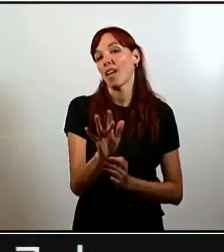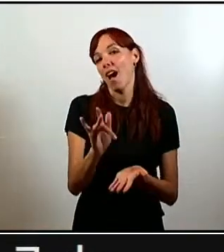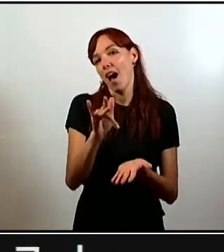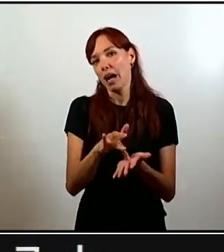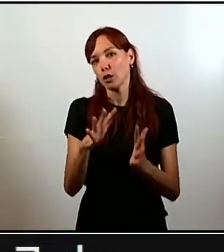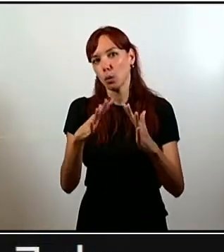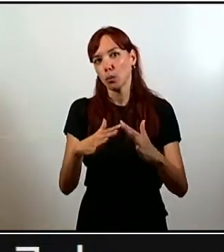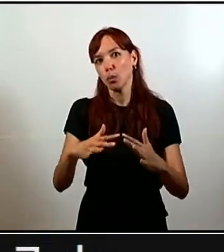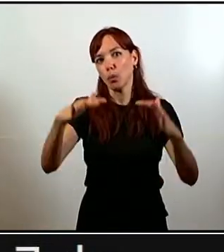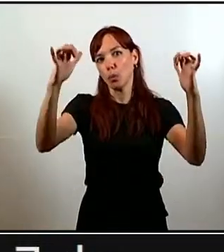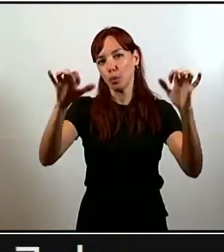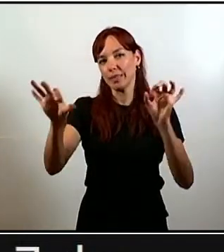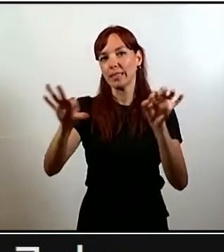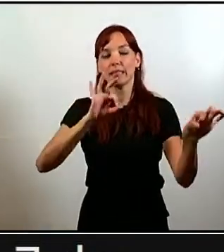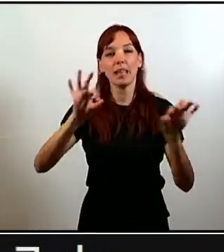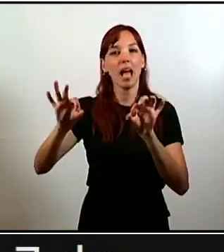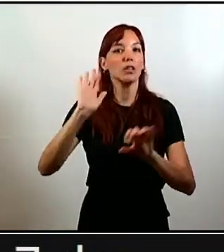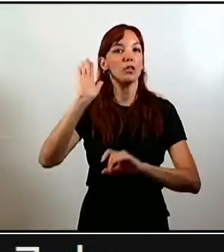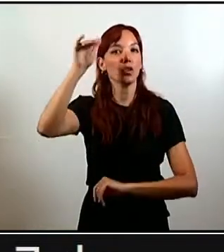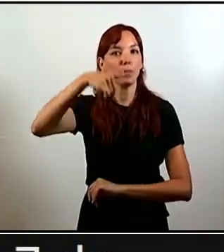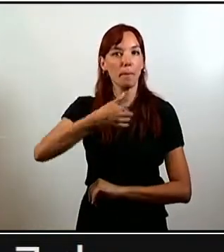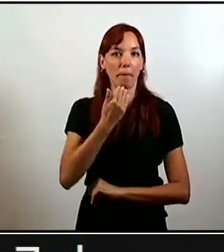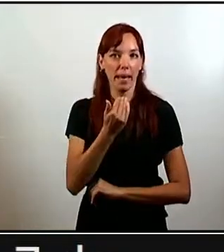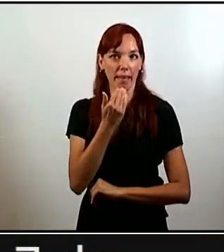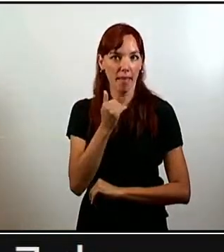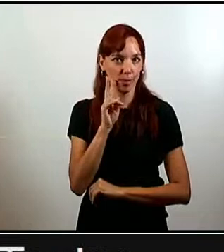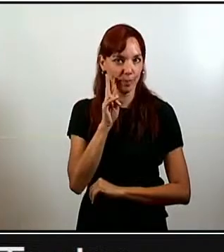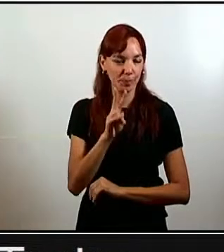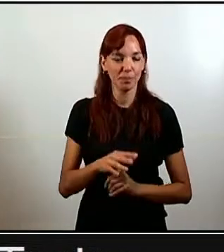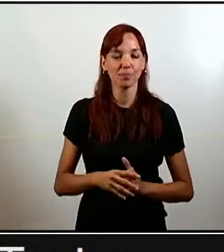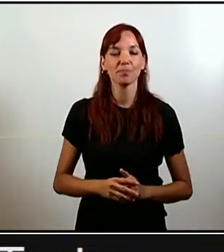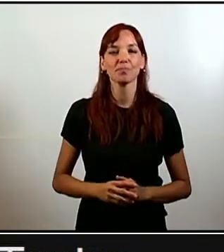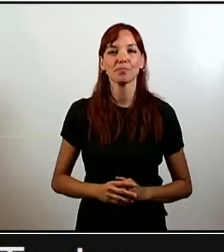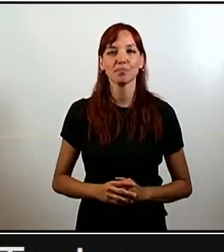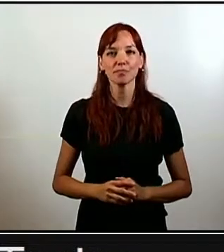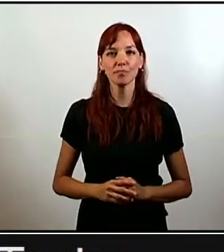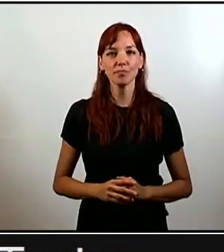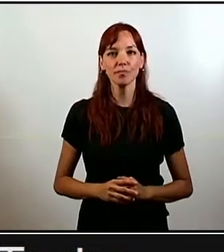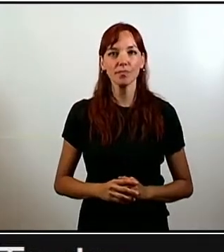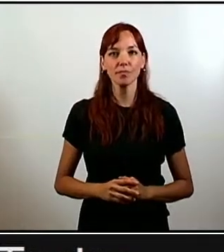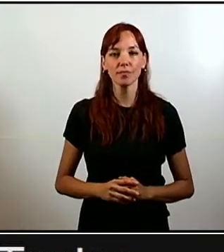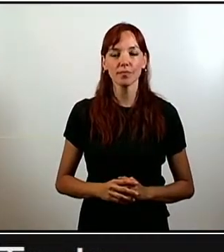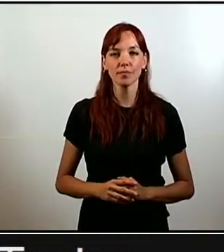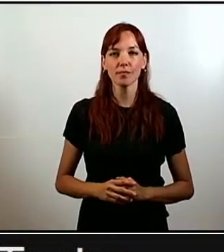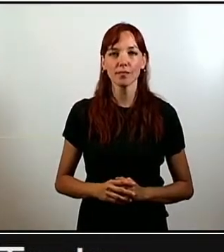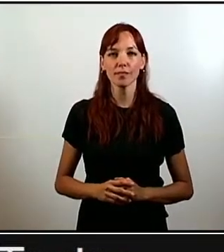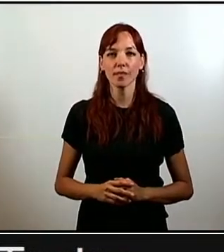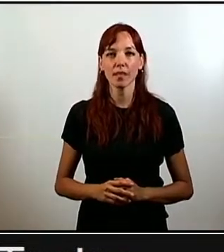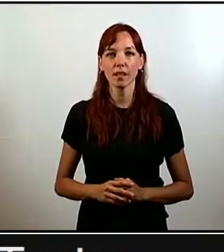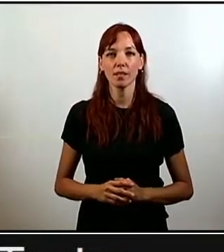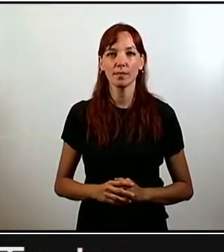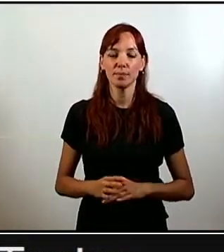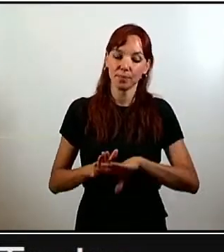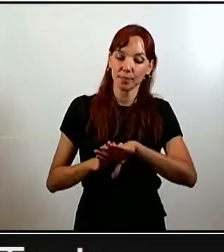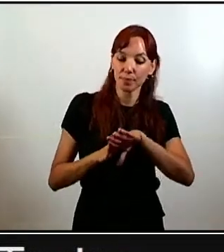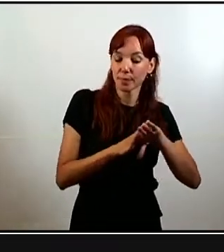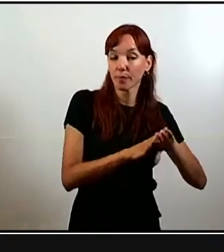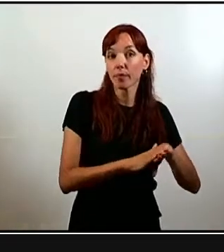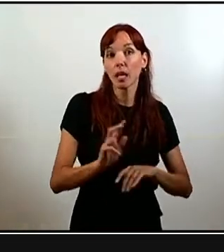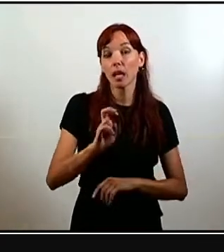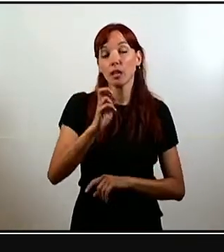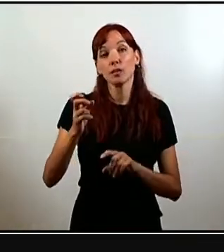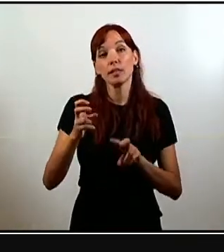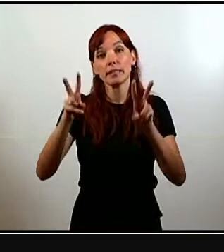se celebrará en el Teatro Romano de Mérida, de la capital autonómica. En otro orden de cosas,